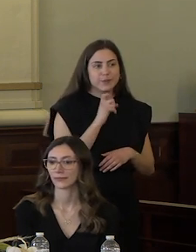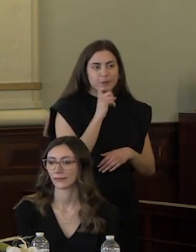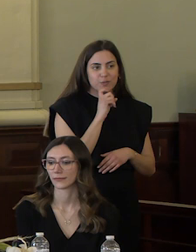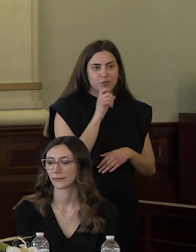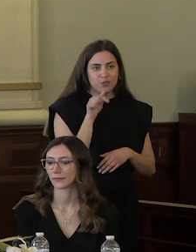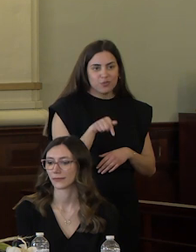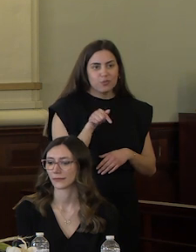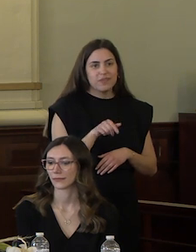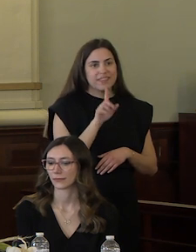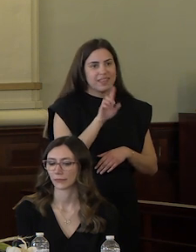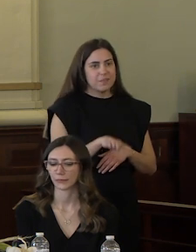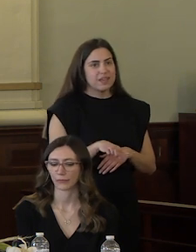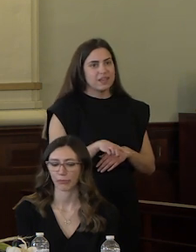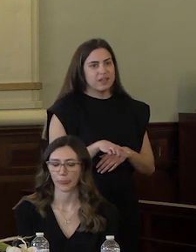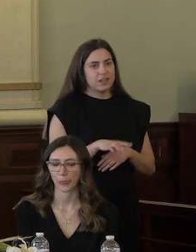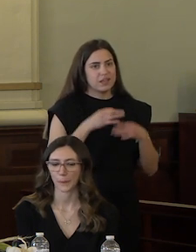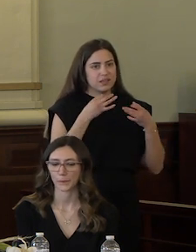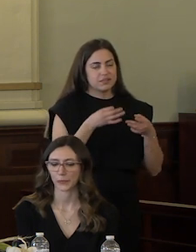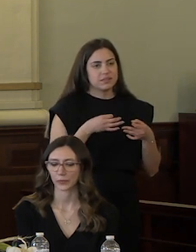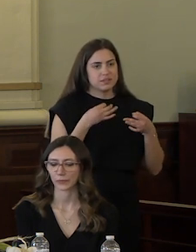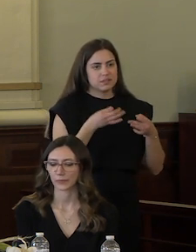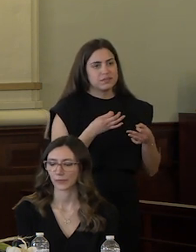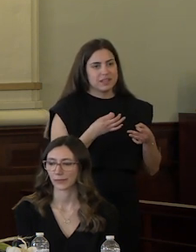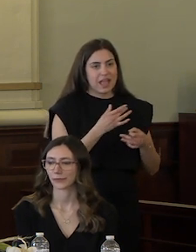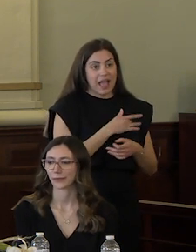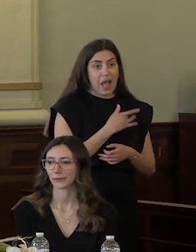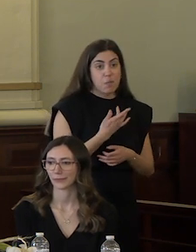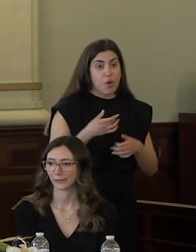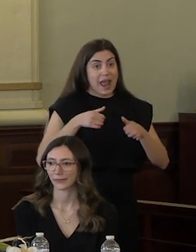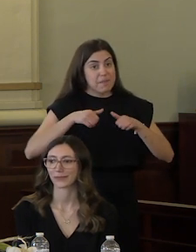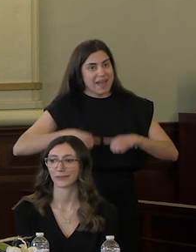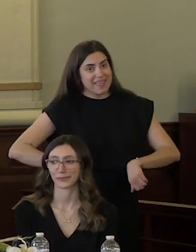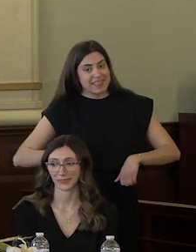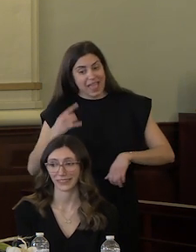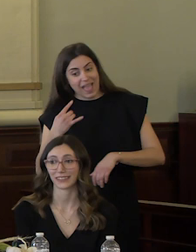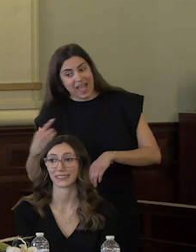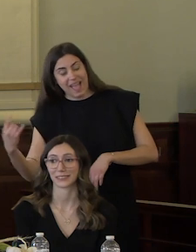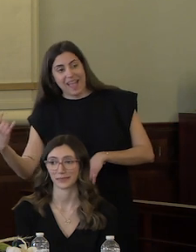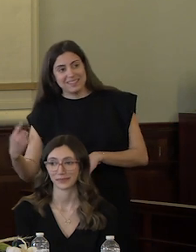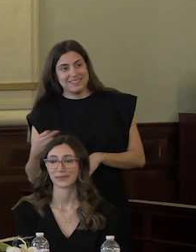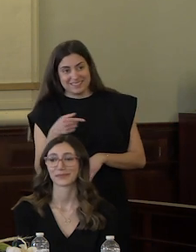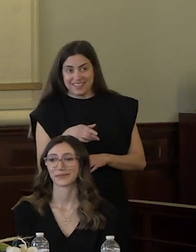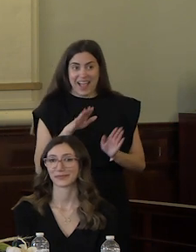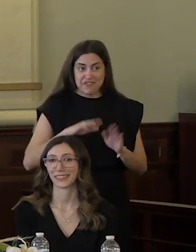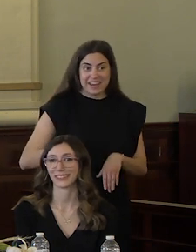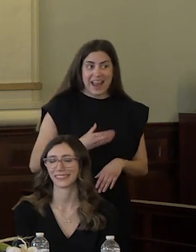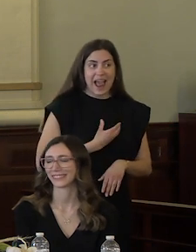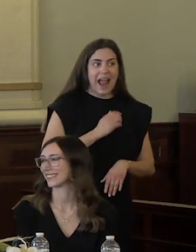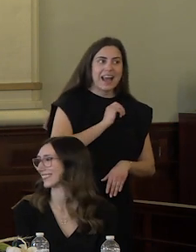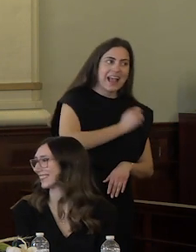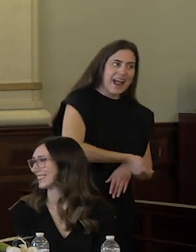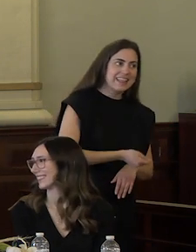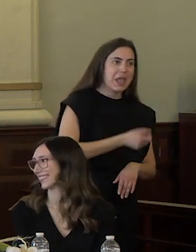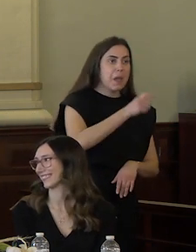tú también vas y te encuentras el amor en Albacete. no solo ha sido el alcalde o